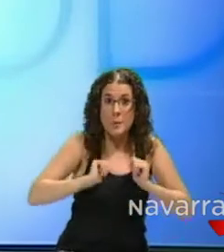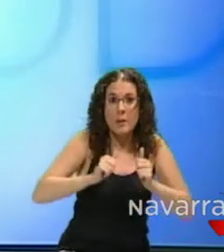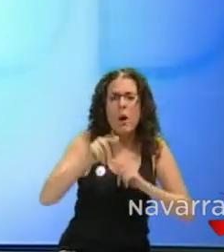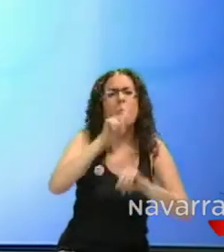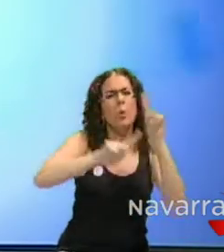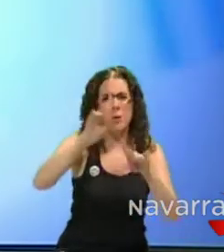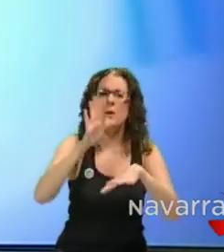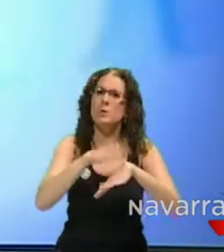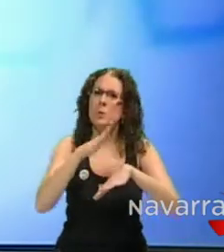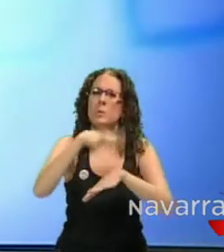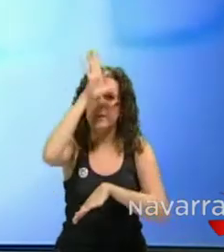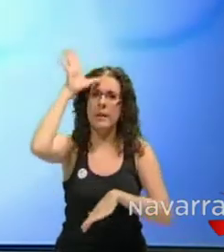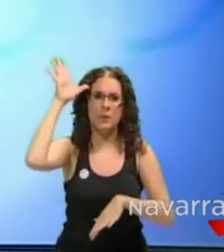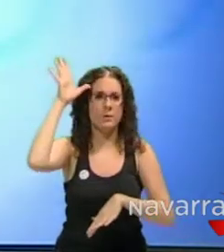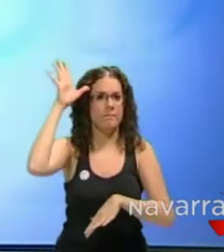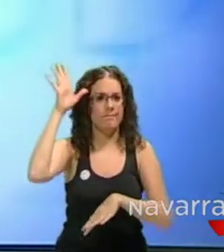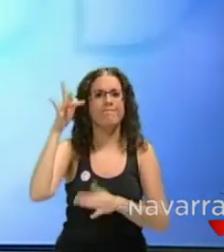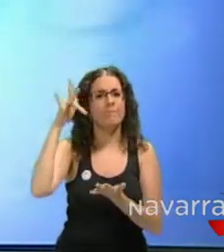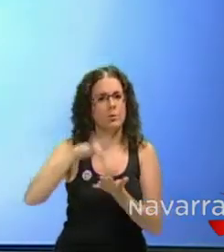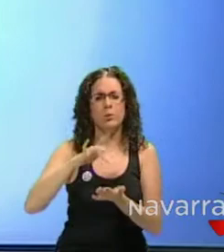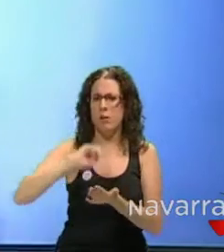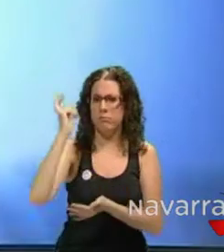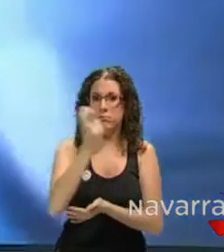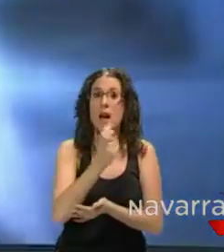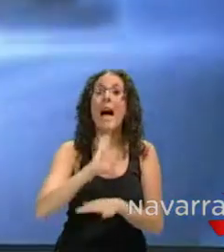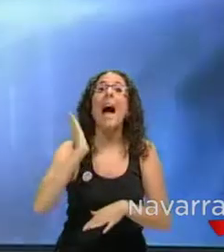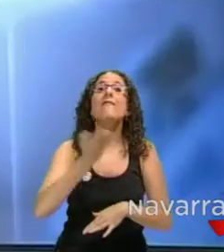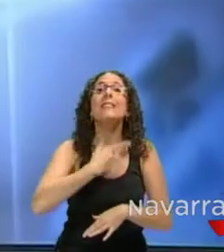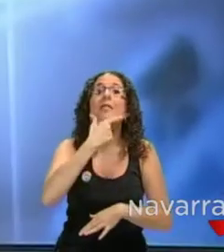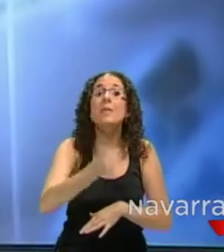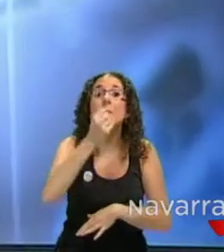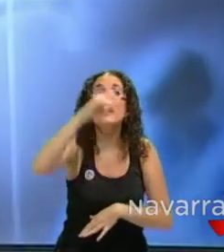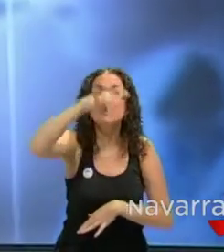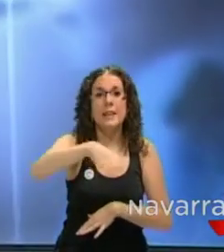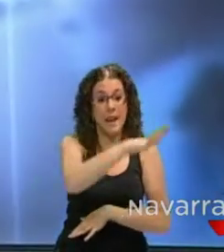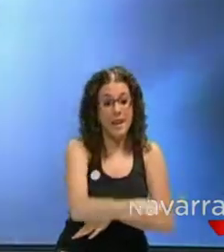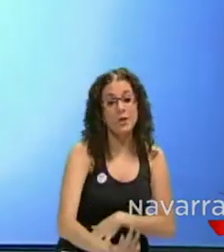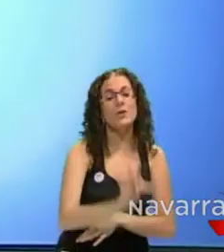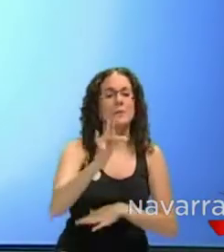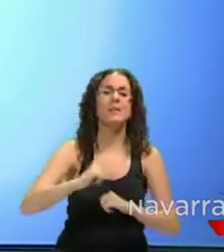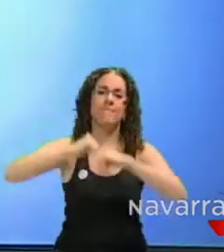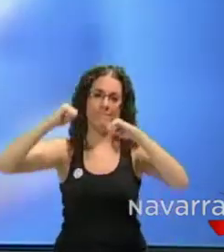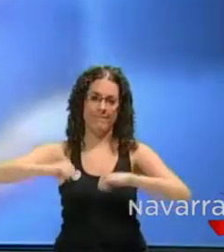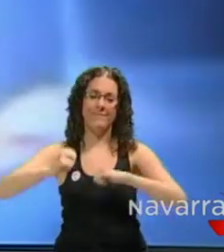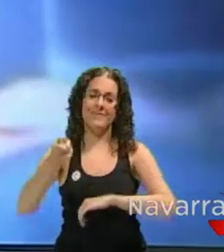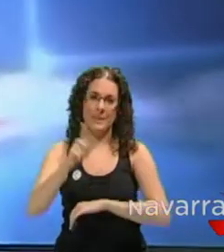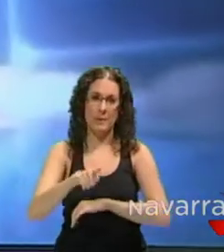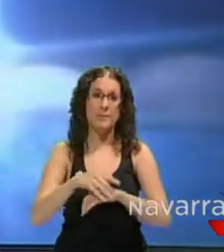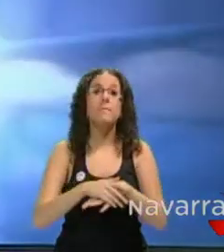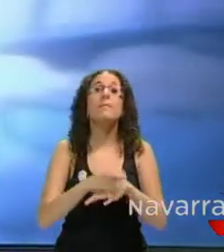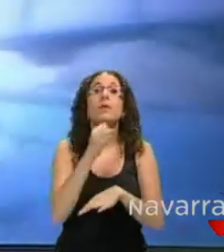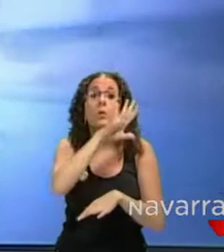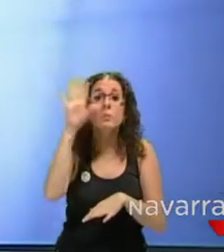orden del día, una patología que afecta sobre todo a los más pequeños, pero también a los más mayores. Una buena hidratación y